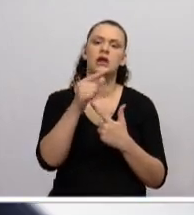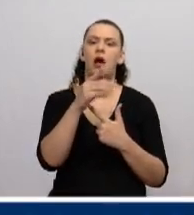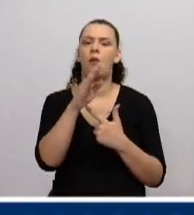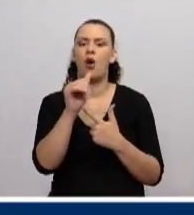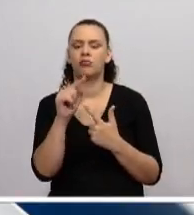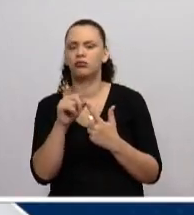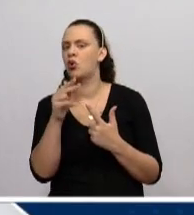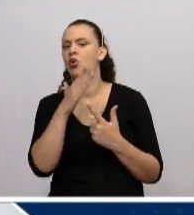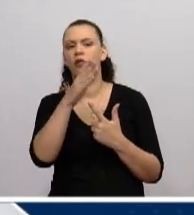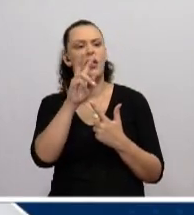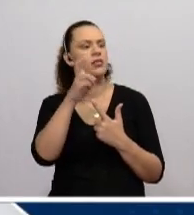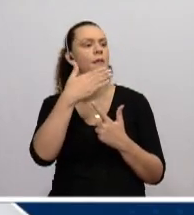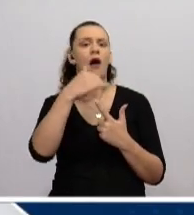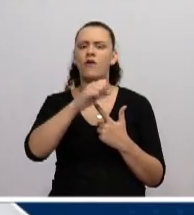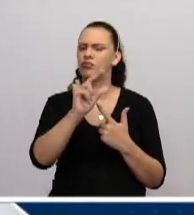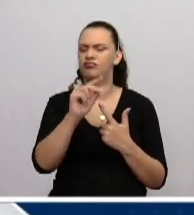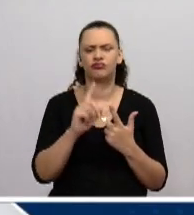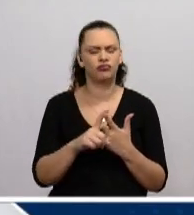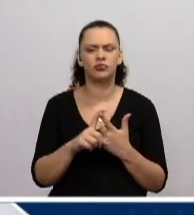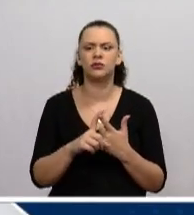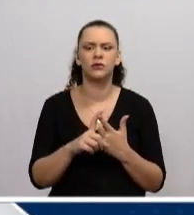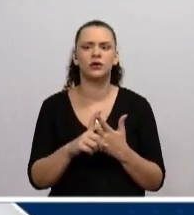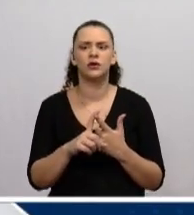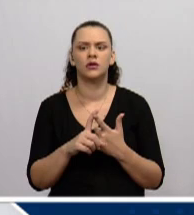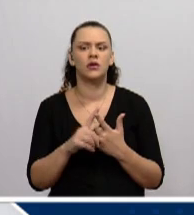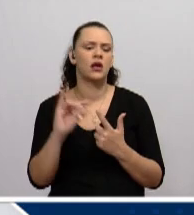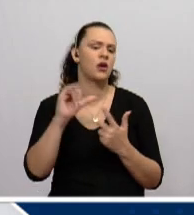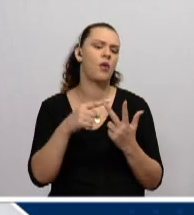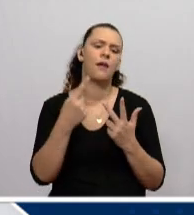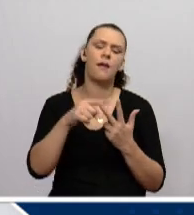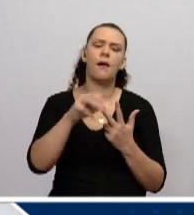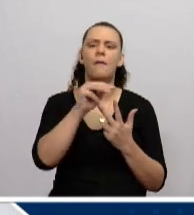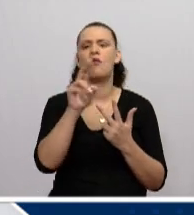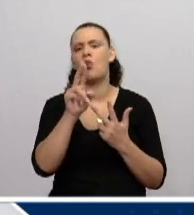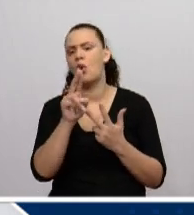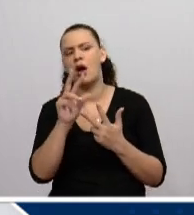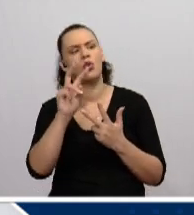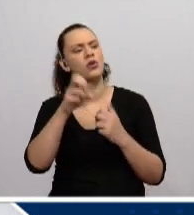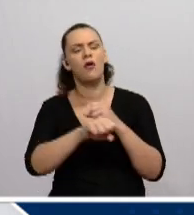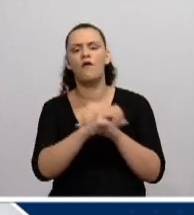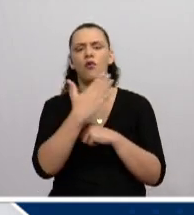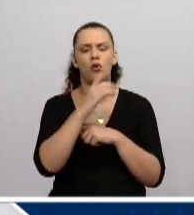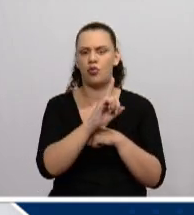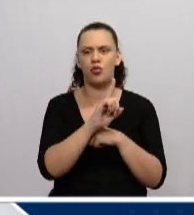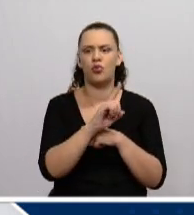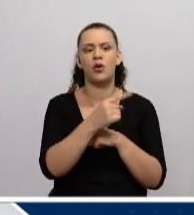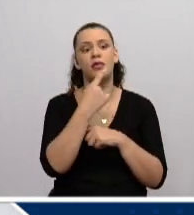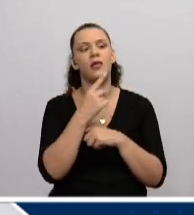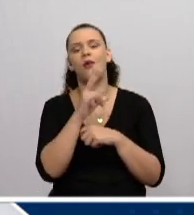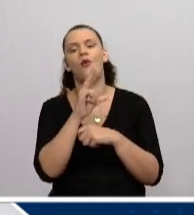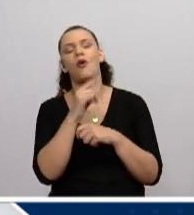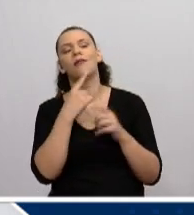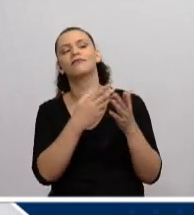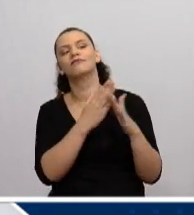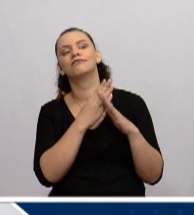Gamboa no fue por tema futbolísticos Me parece que lo que pasó con manfre Ugalde no fue por tema futbolísticos que nos lo dijeran no no